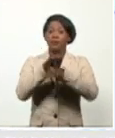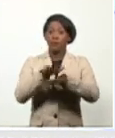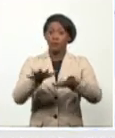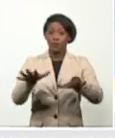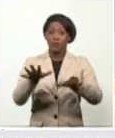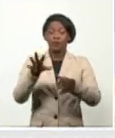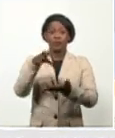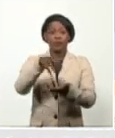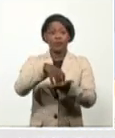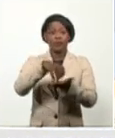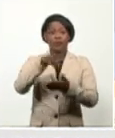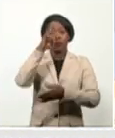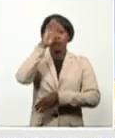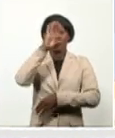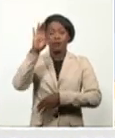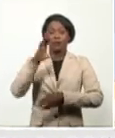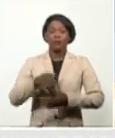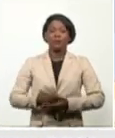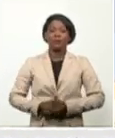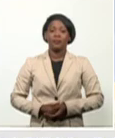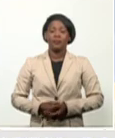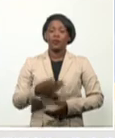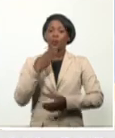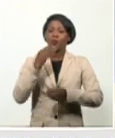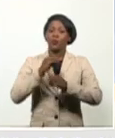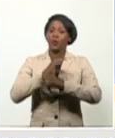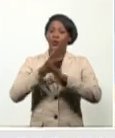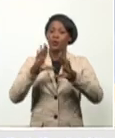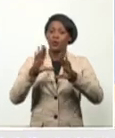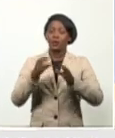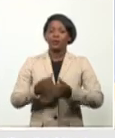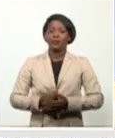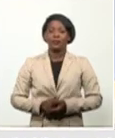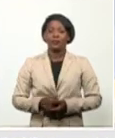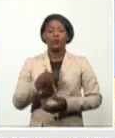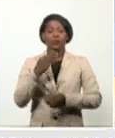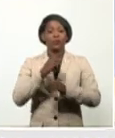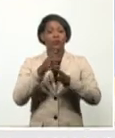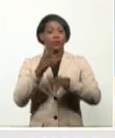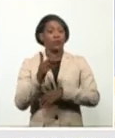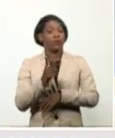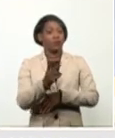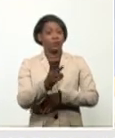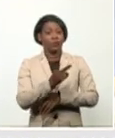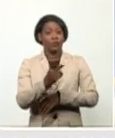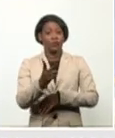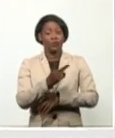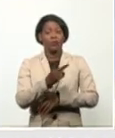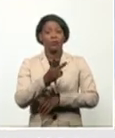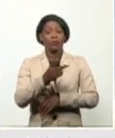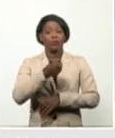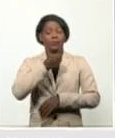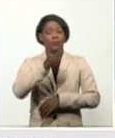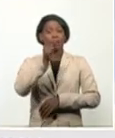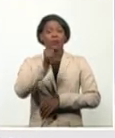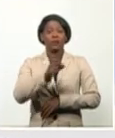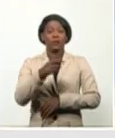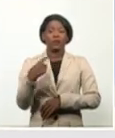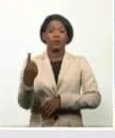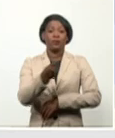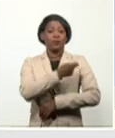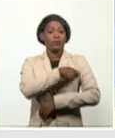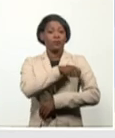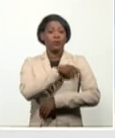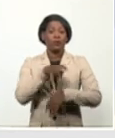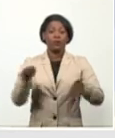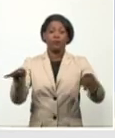buenos días. A ustedes, a Abdiel, que nos acompaña en el día de hoy, y a todas las personas que nos siguen todas